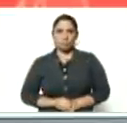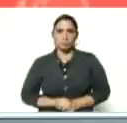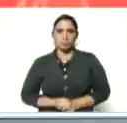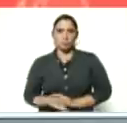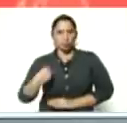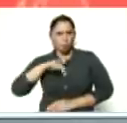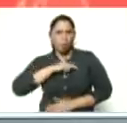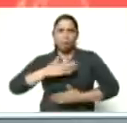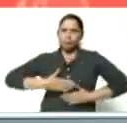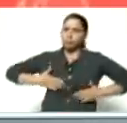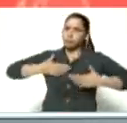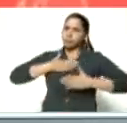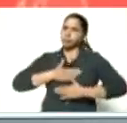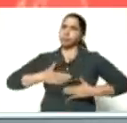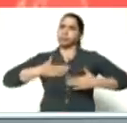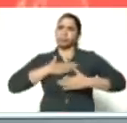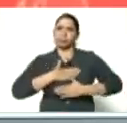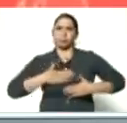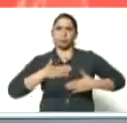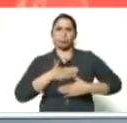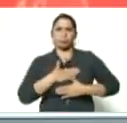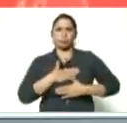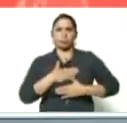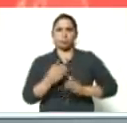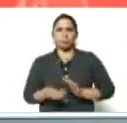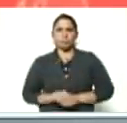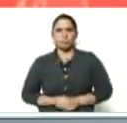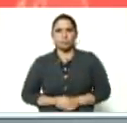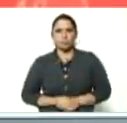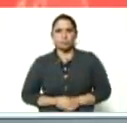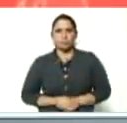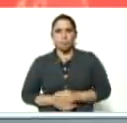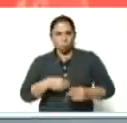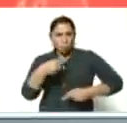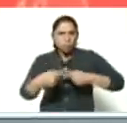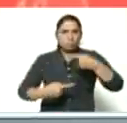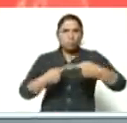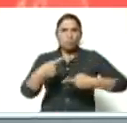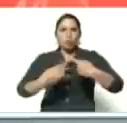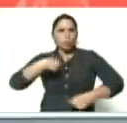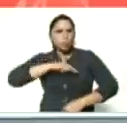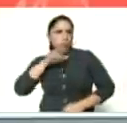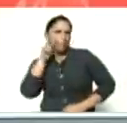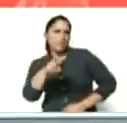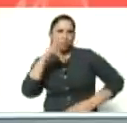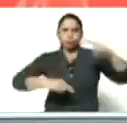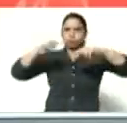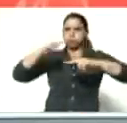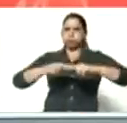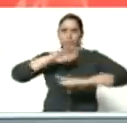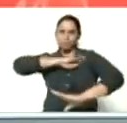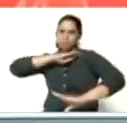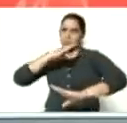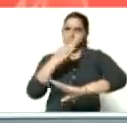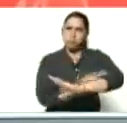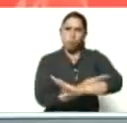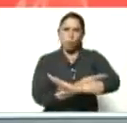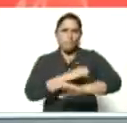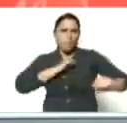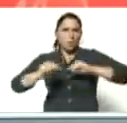Tenemos la satisfacción como generación de haber visto la construcción de este poderoso movimiento